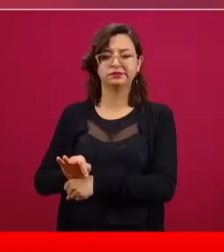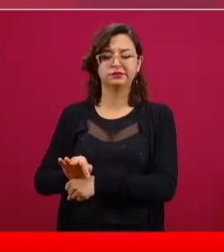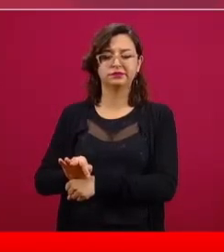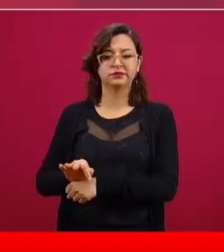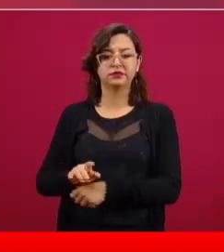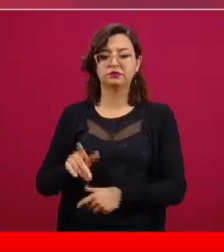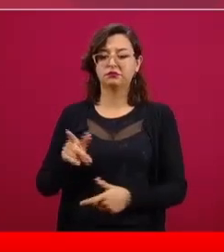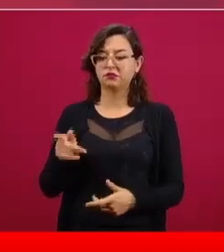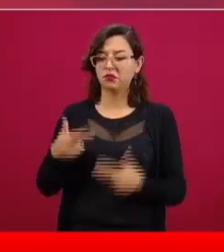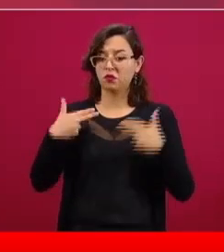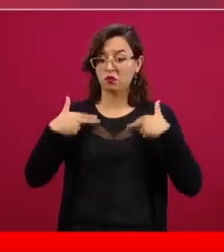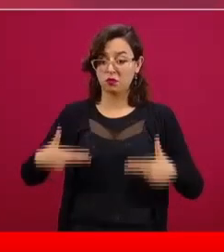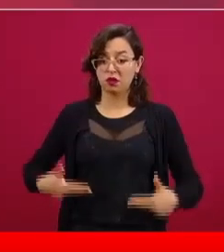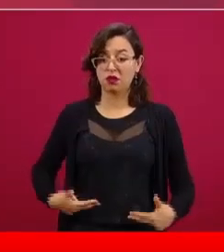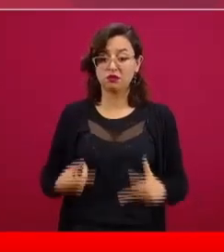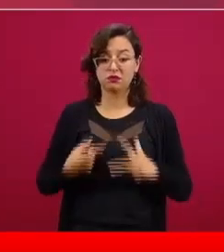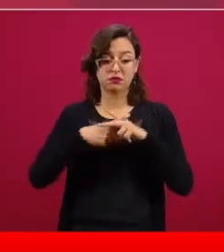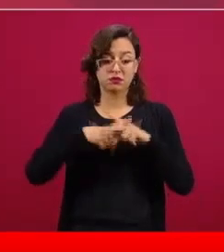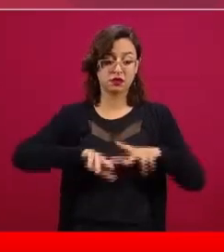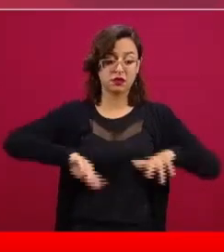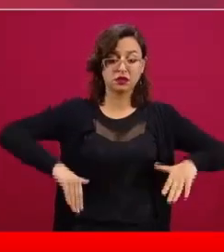desde la cuna hasta la tumba,